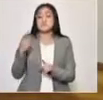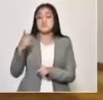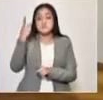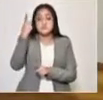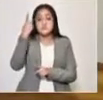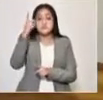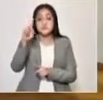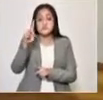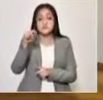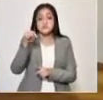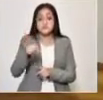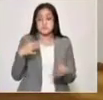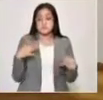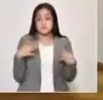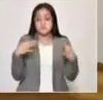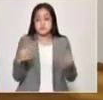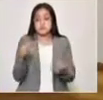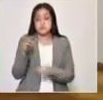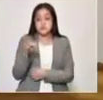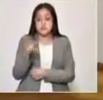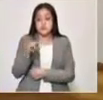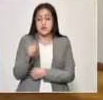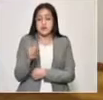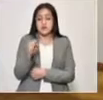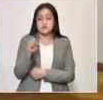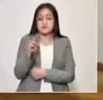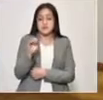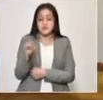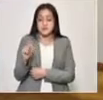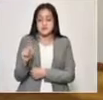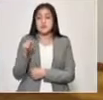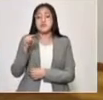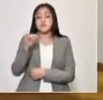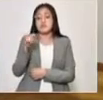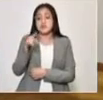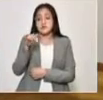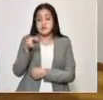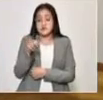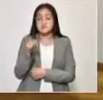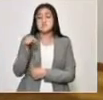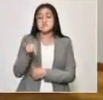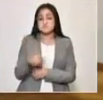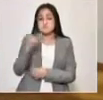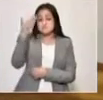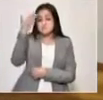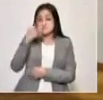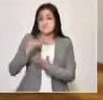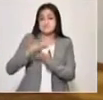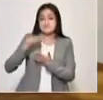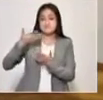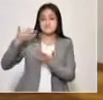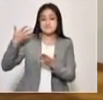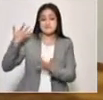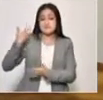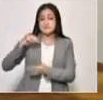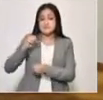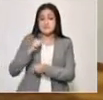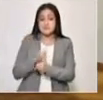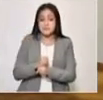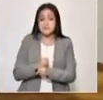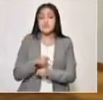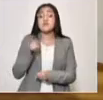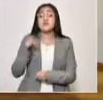propiedad de la Fundación Mary Street Jenkins empieza hace 10 años, cuando había